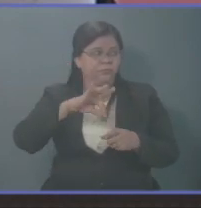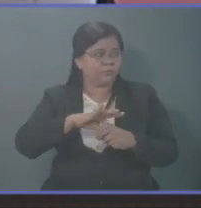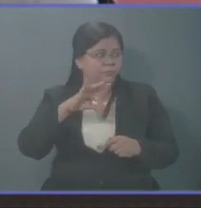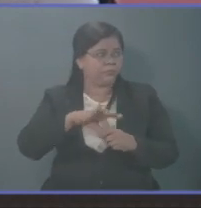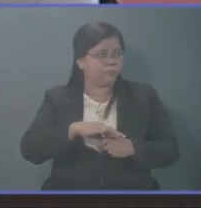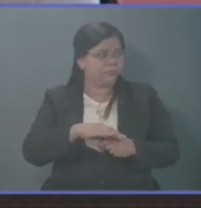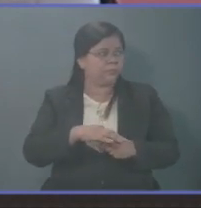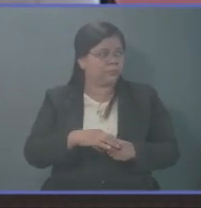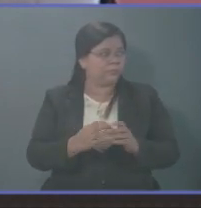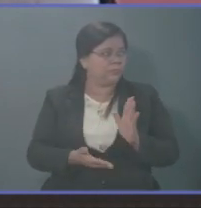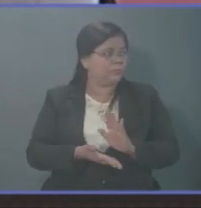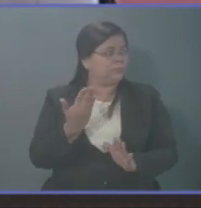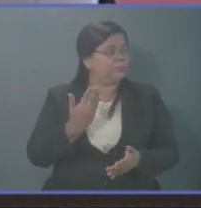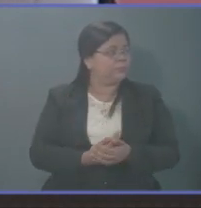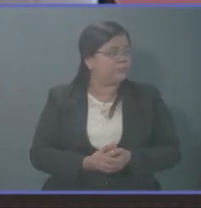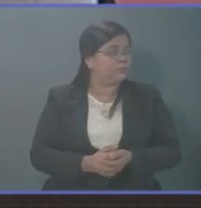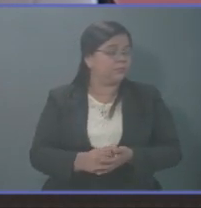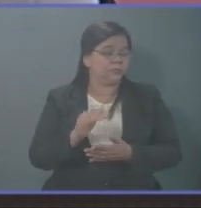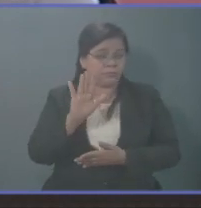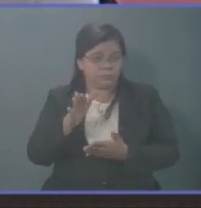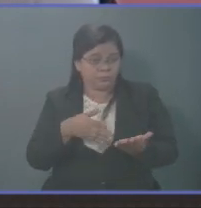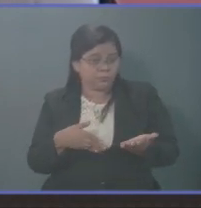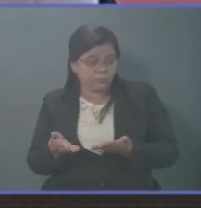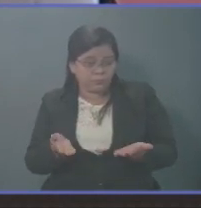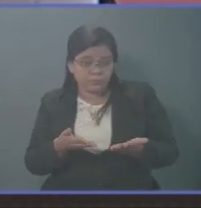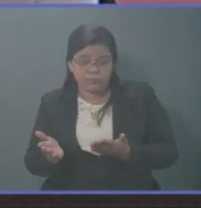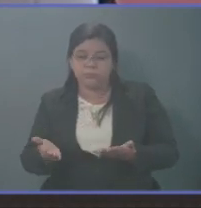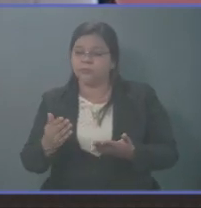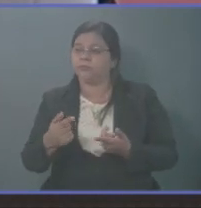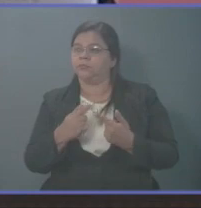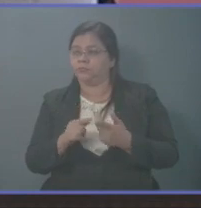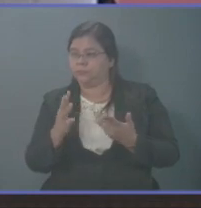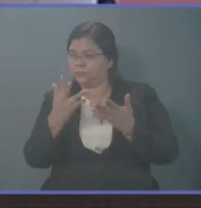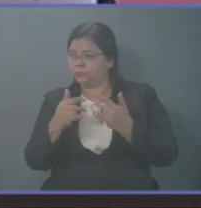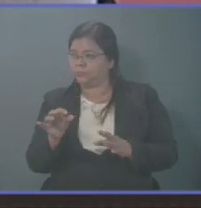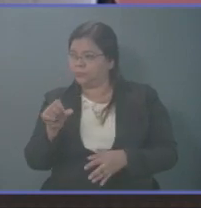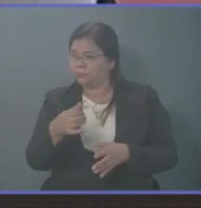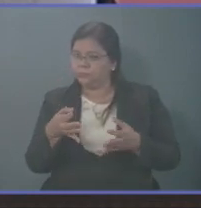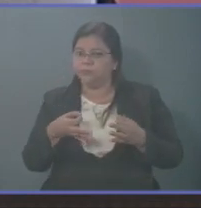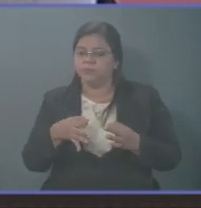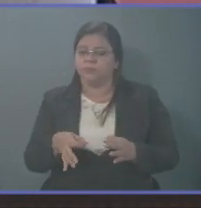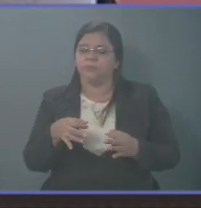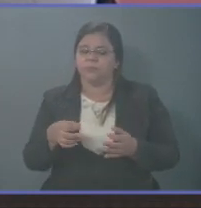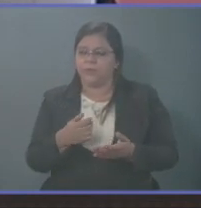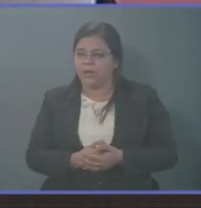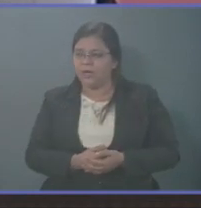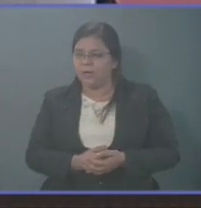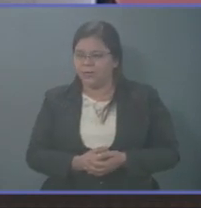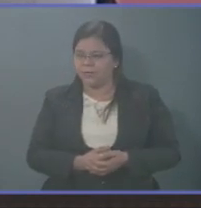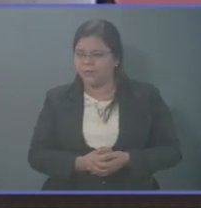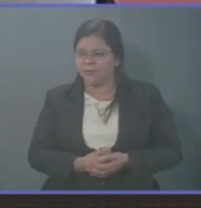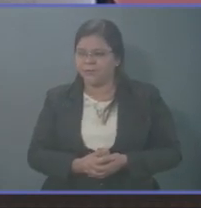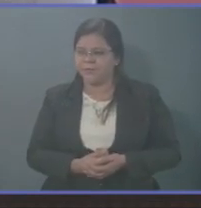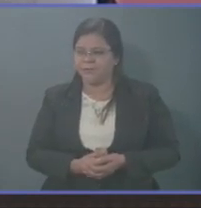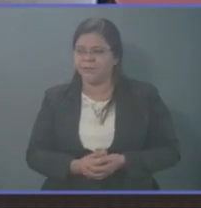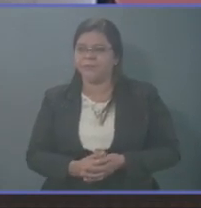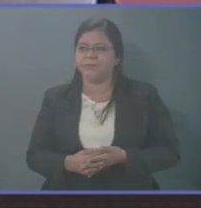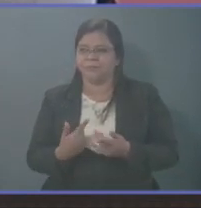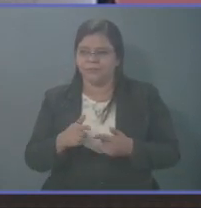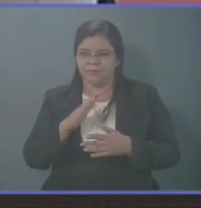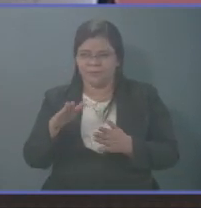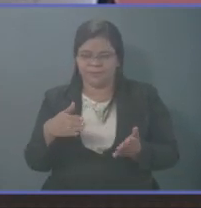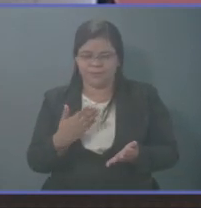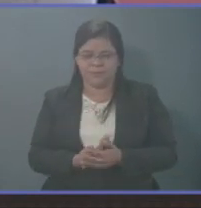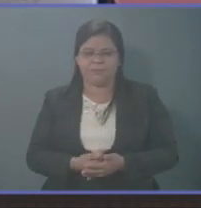web, de sus servicios en línea o utilizando cualquier otro medio electrónico que facilite y viabilice a los